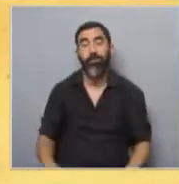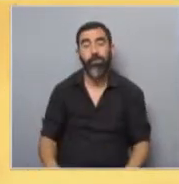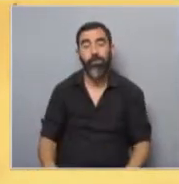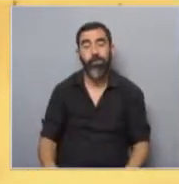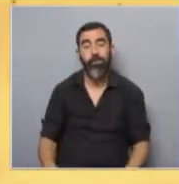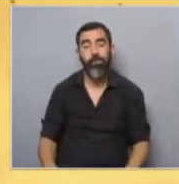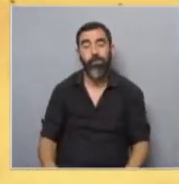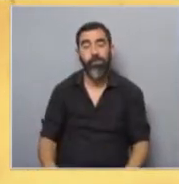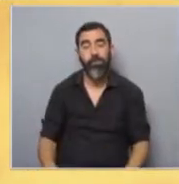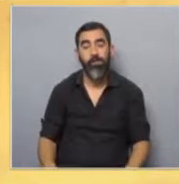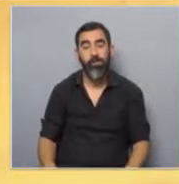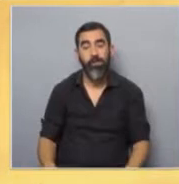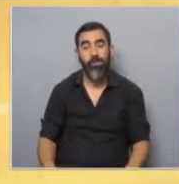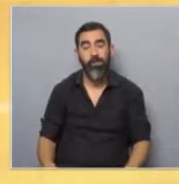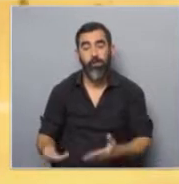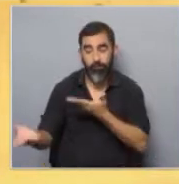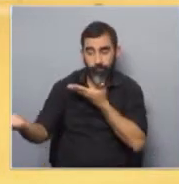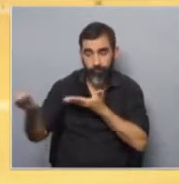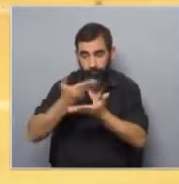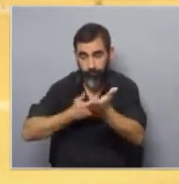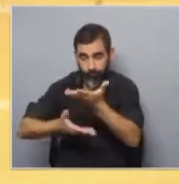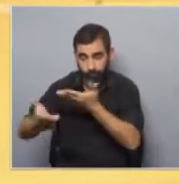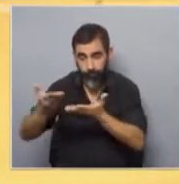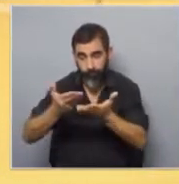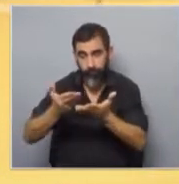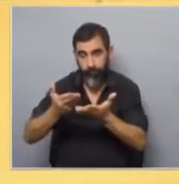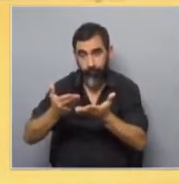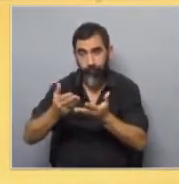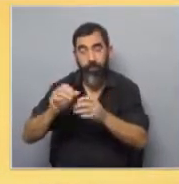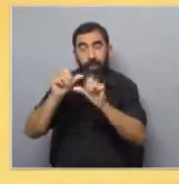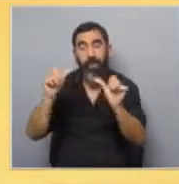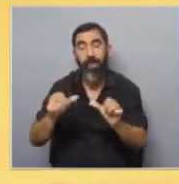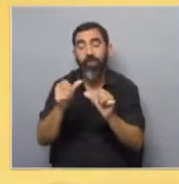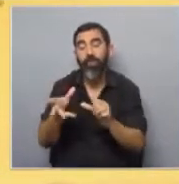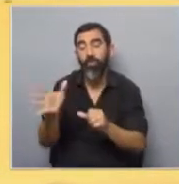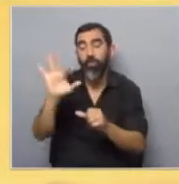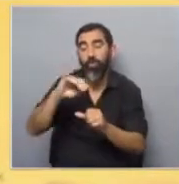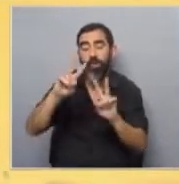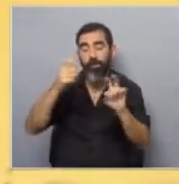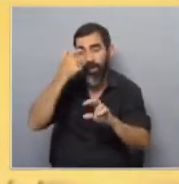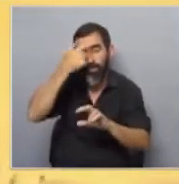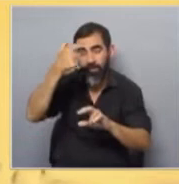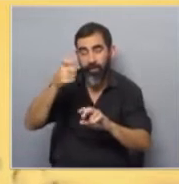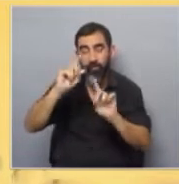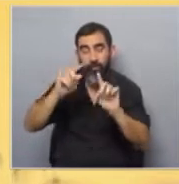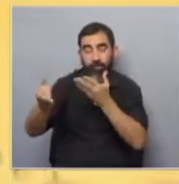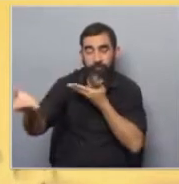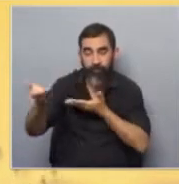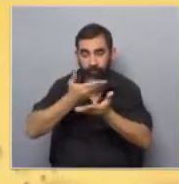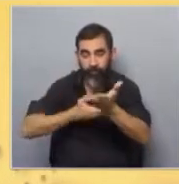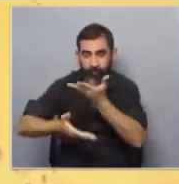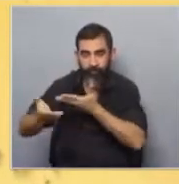no solamente se intercambiaba, vamos a decir, el quehacer científico, sino se